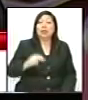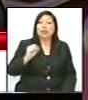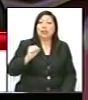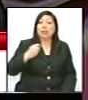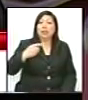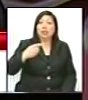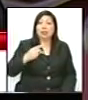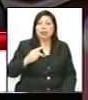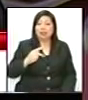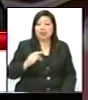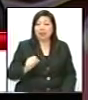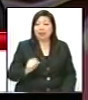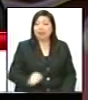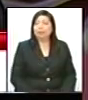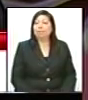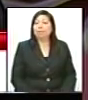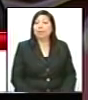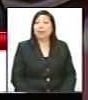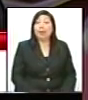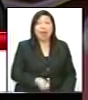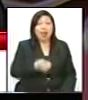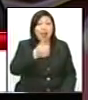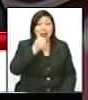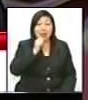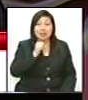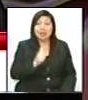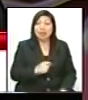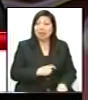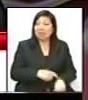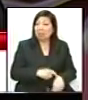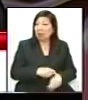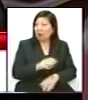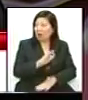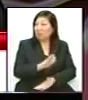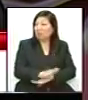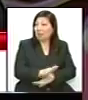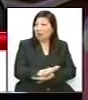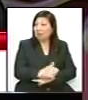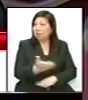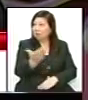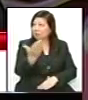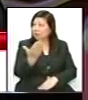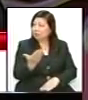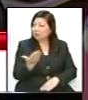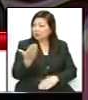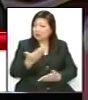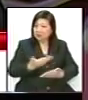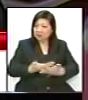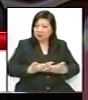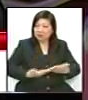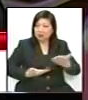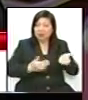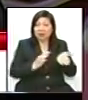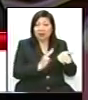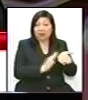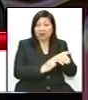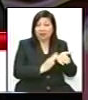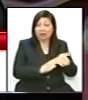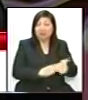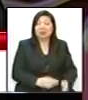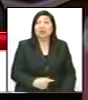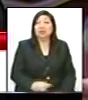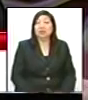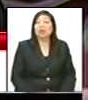Chac Yalta. El día de ayer, en horas de la tarde, hemos recibido un oficio del Defensor del Pueblo,